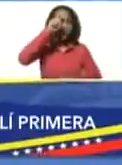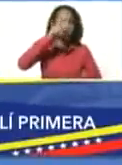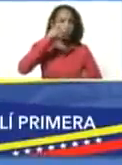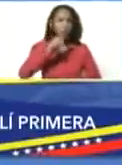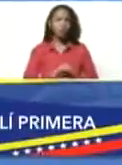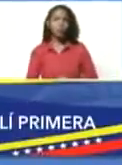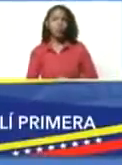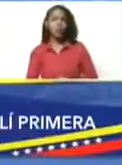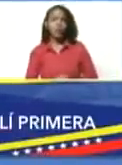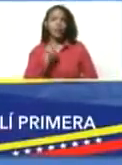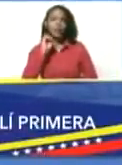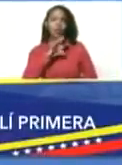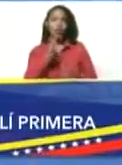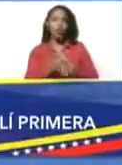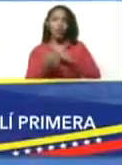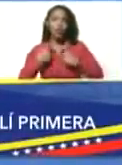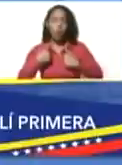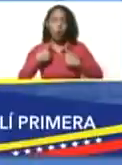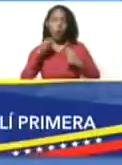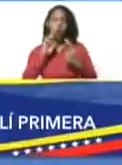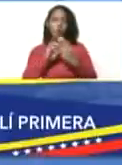Yo lo conocí